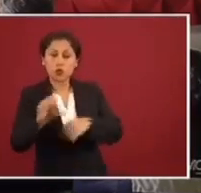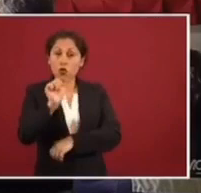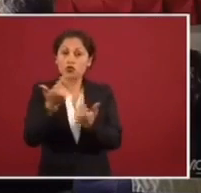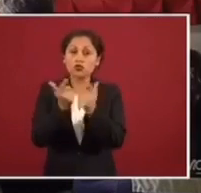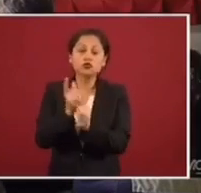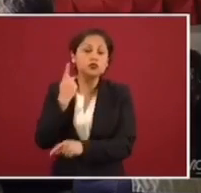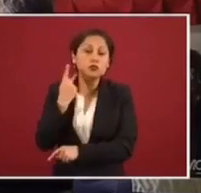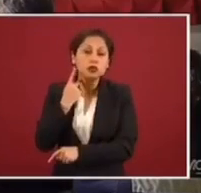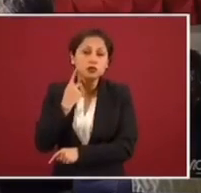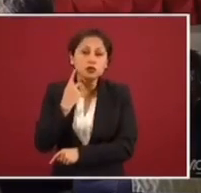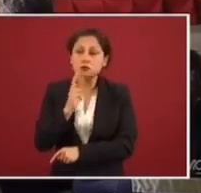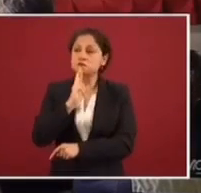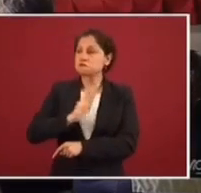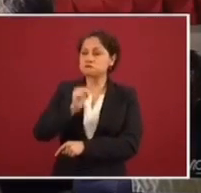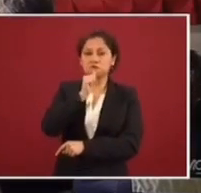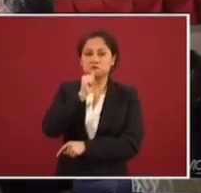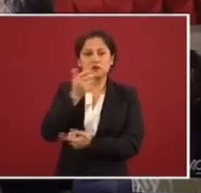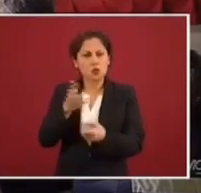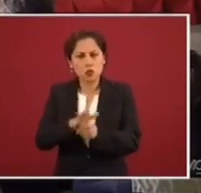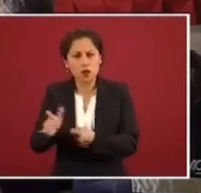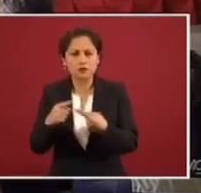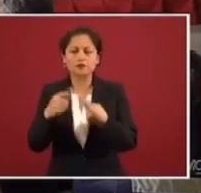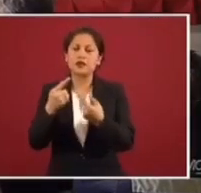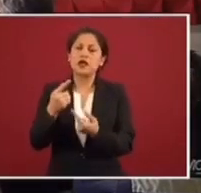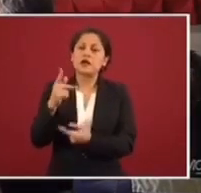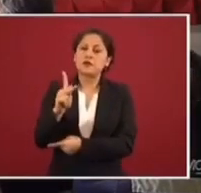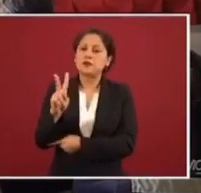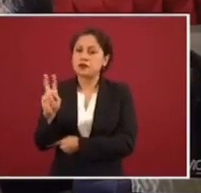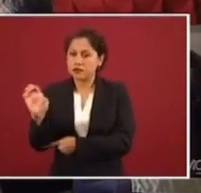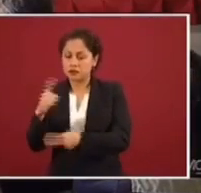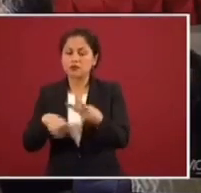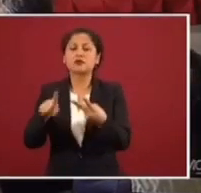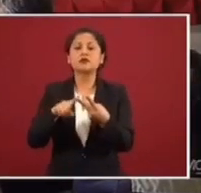son? El Verde, el PT,